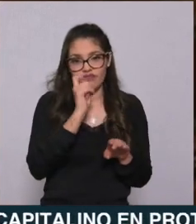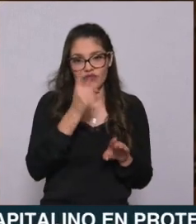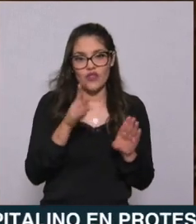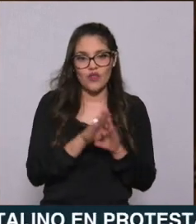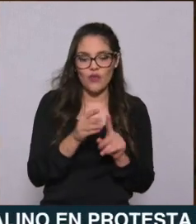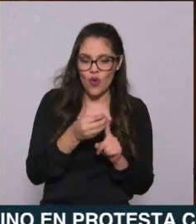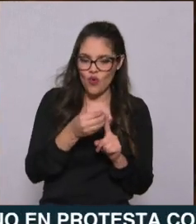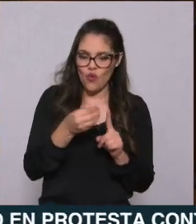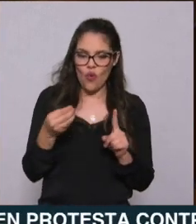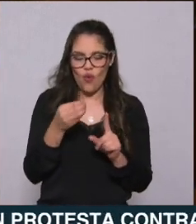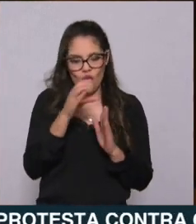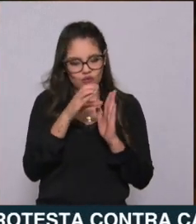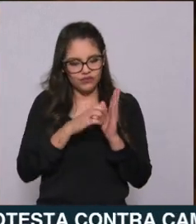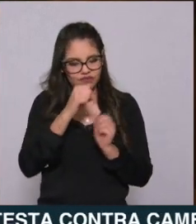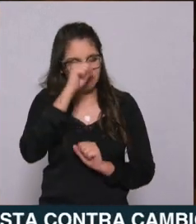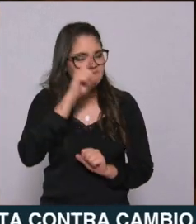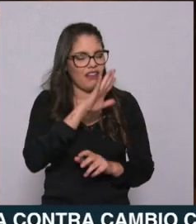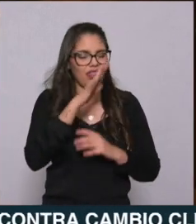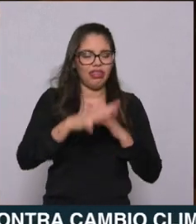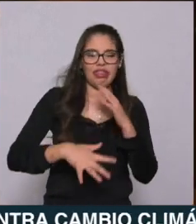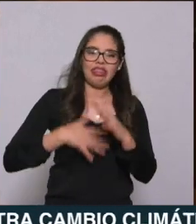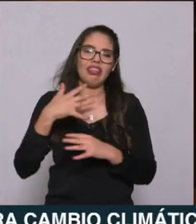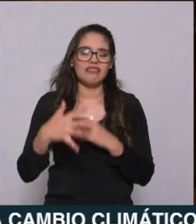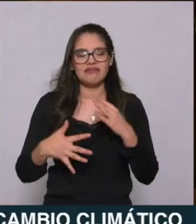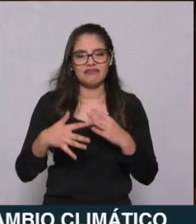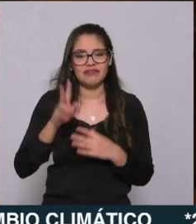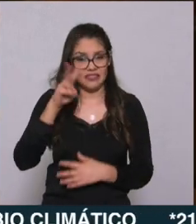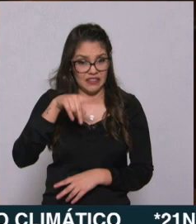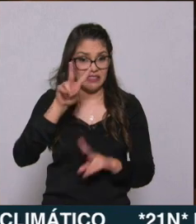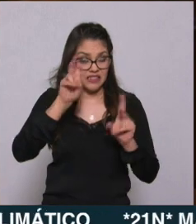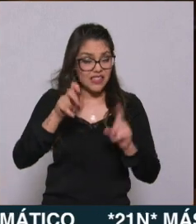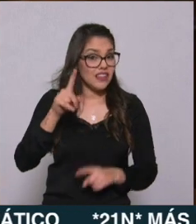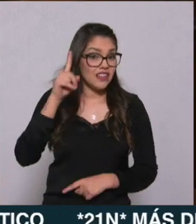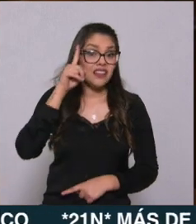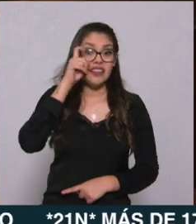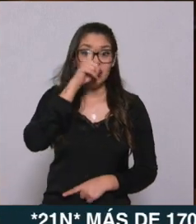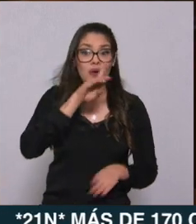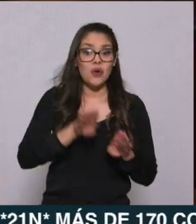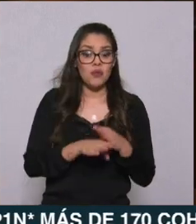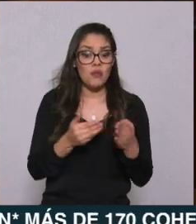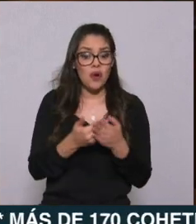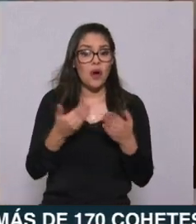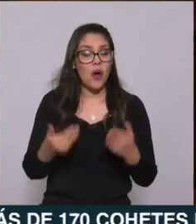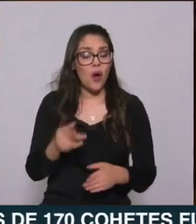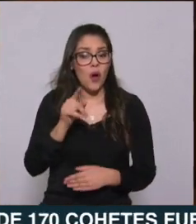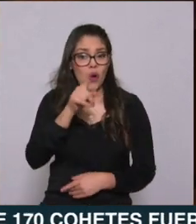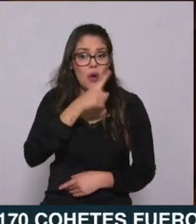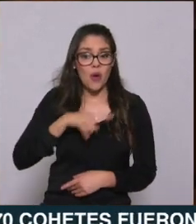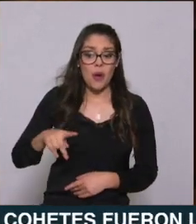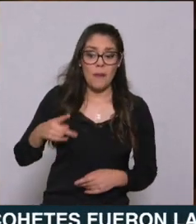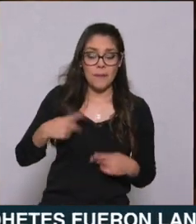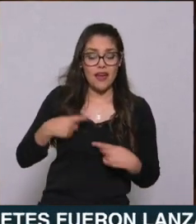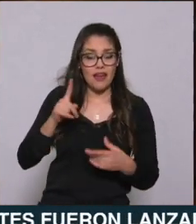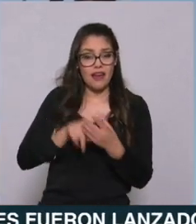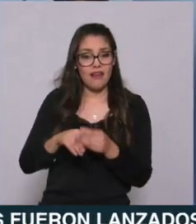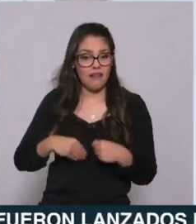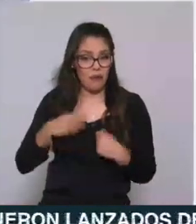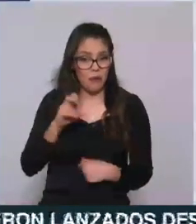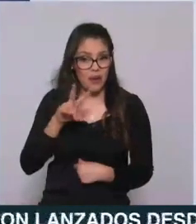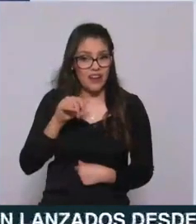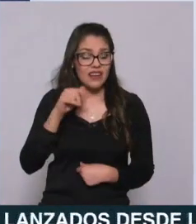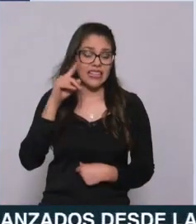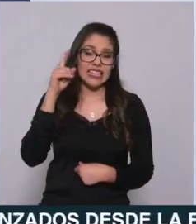orden constitucional en Bolivia. Pues sin duda un tema bastante complicado y el panorama que viven los bolivianos será todavía mucho más difícil